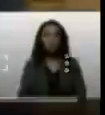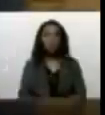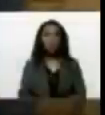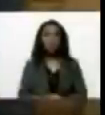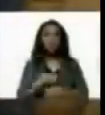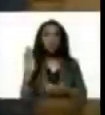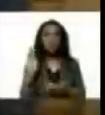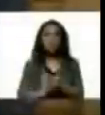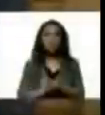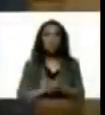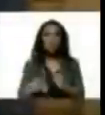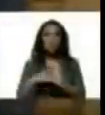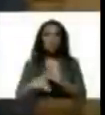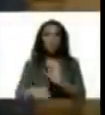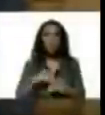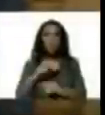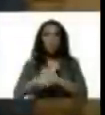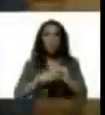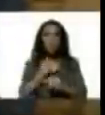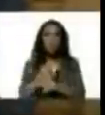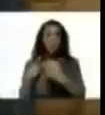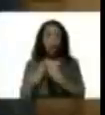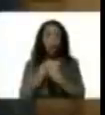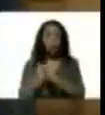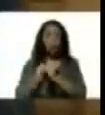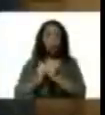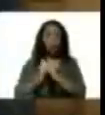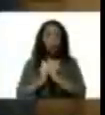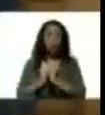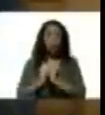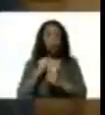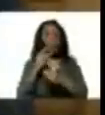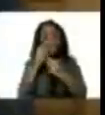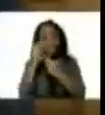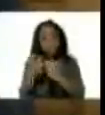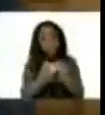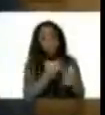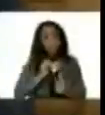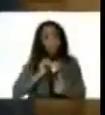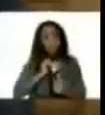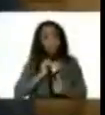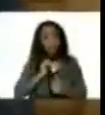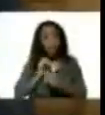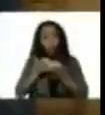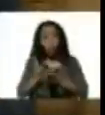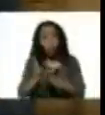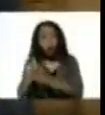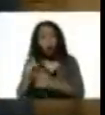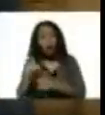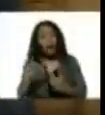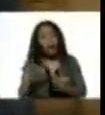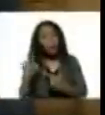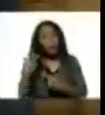Que se aplica en el derecho internacional de acompañamiento, se invita a cualquier nave que esté